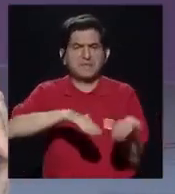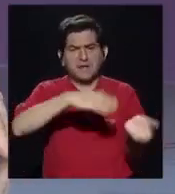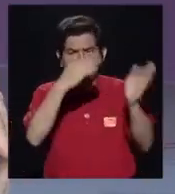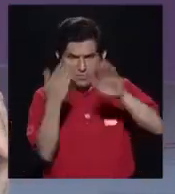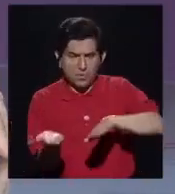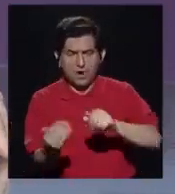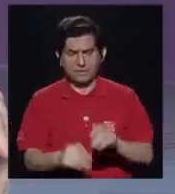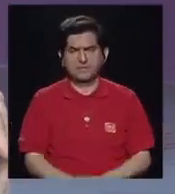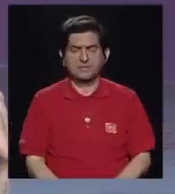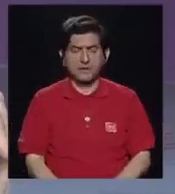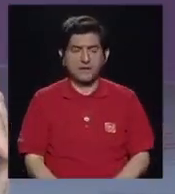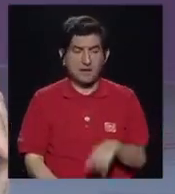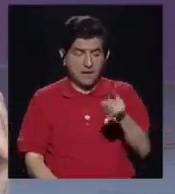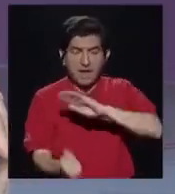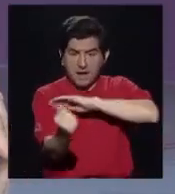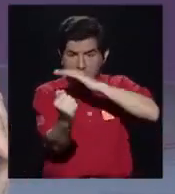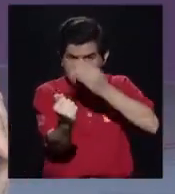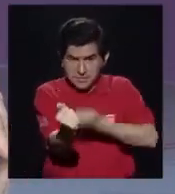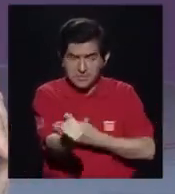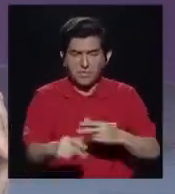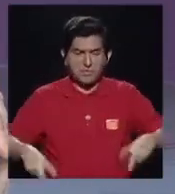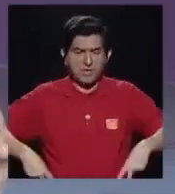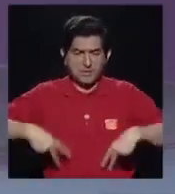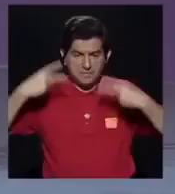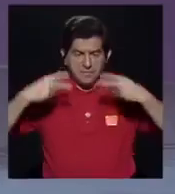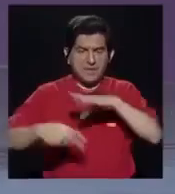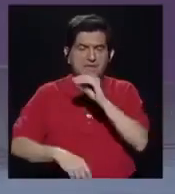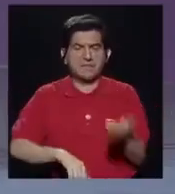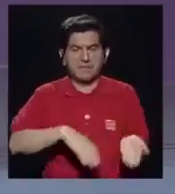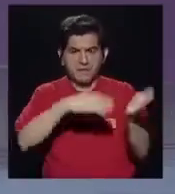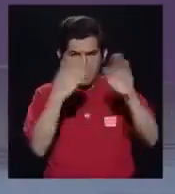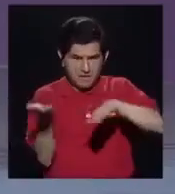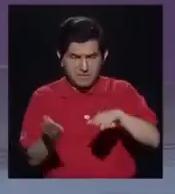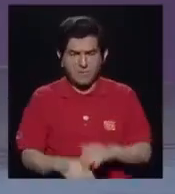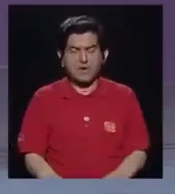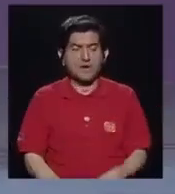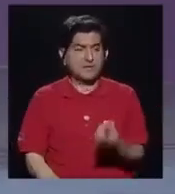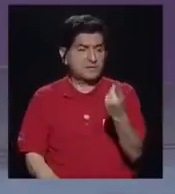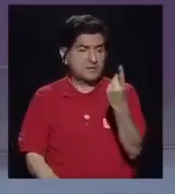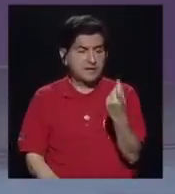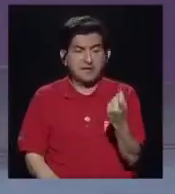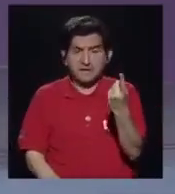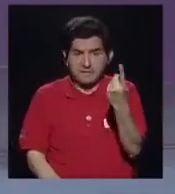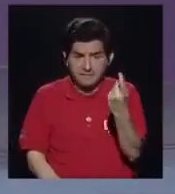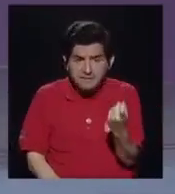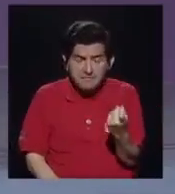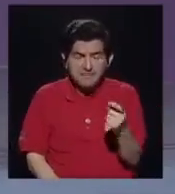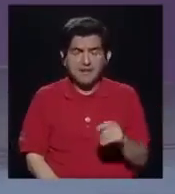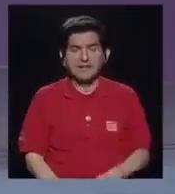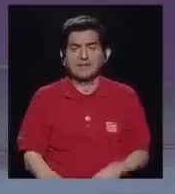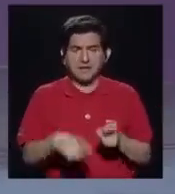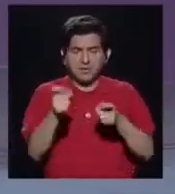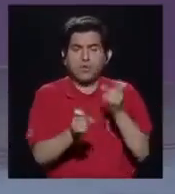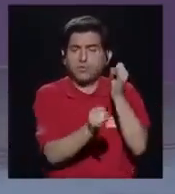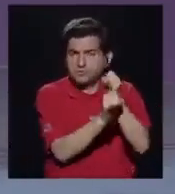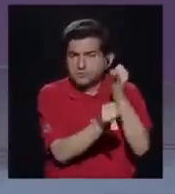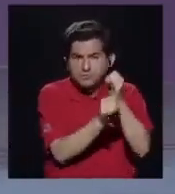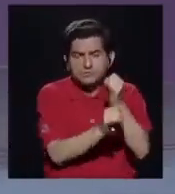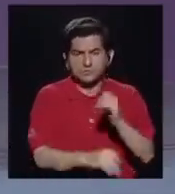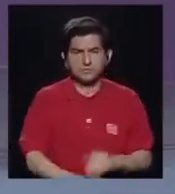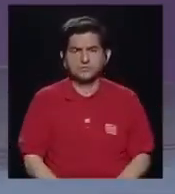y ese poder sobre la vida y sobre la muerte que produce una falencia institucional y muestra